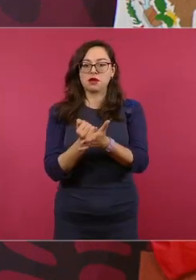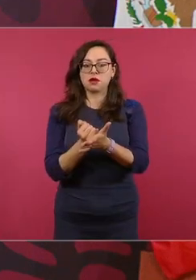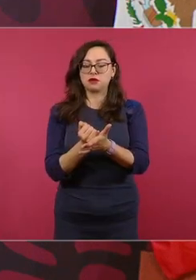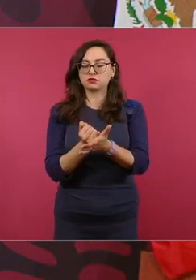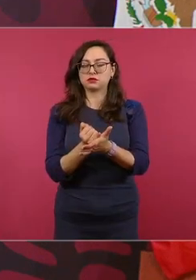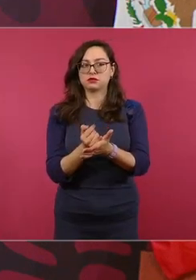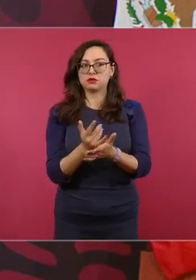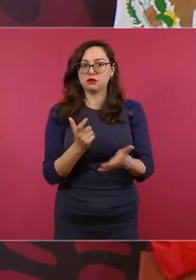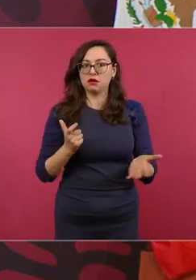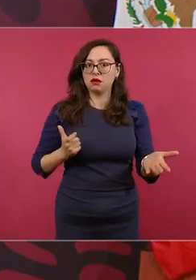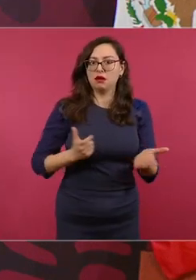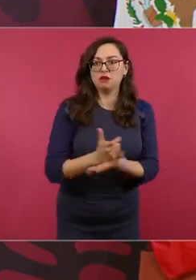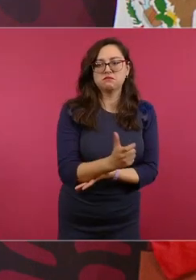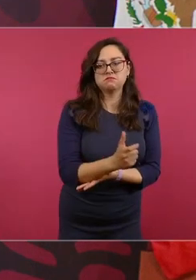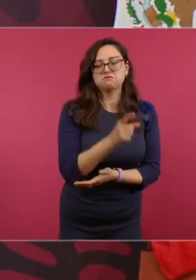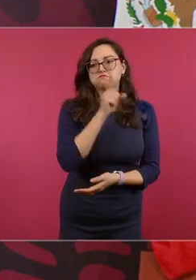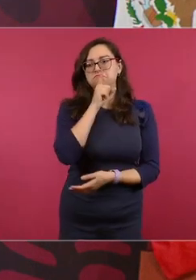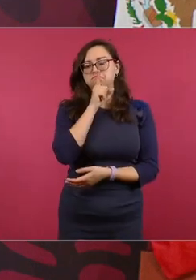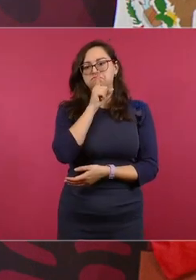9,200,